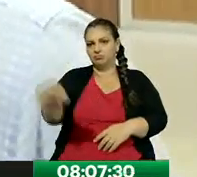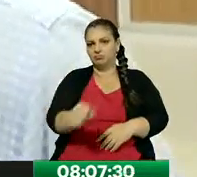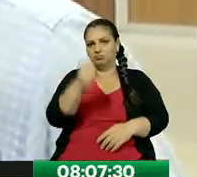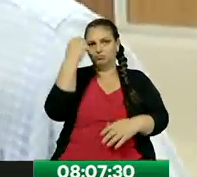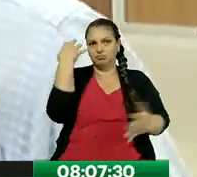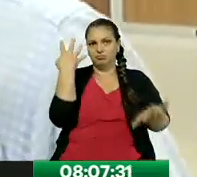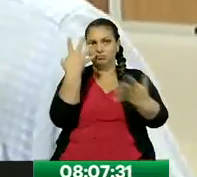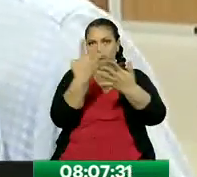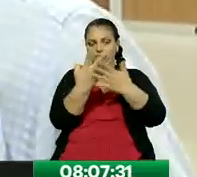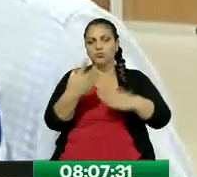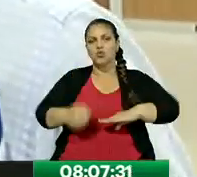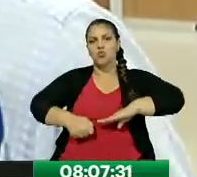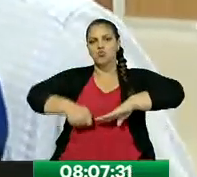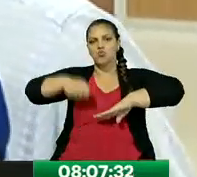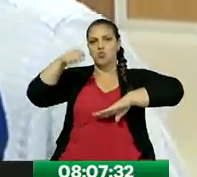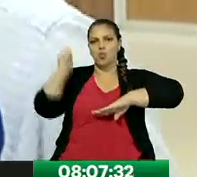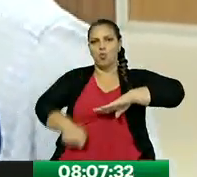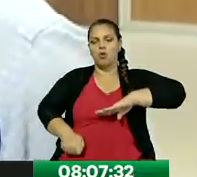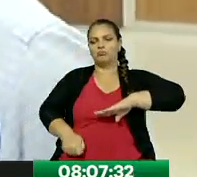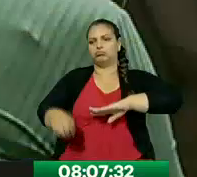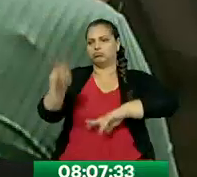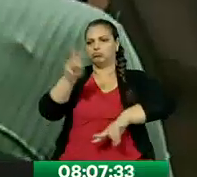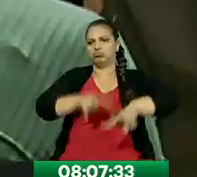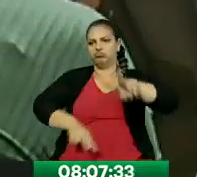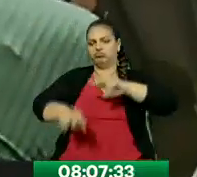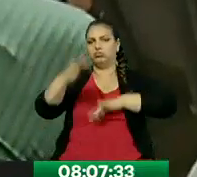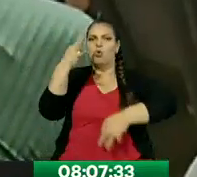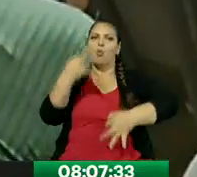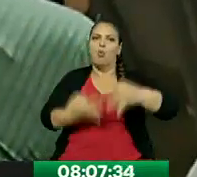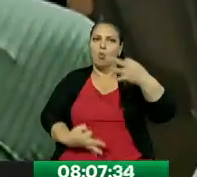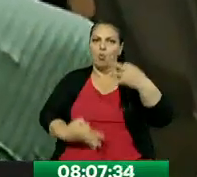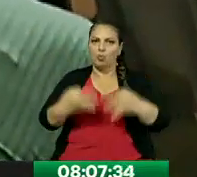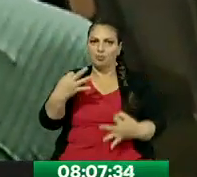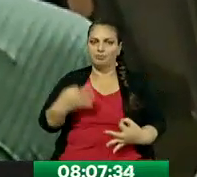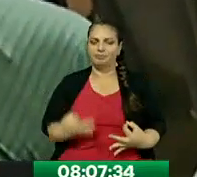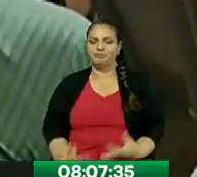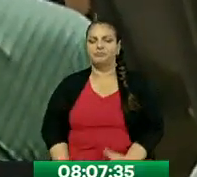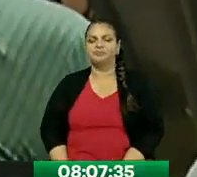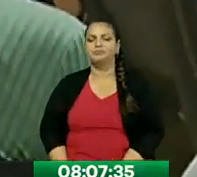los jueces ya pondrán la pena correspondiente. Informó José Morales.